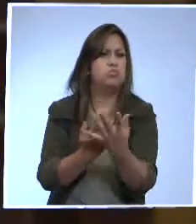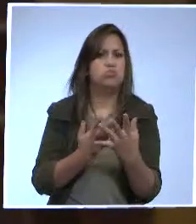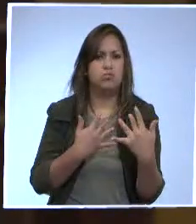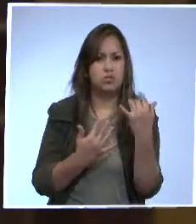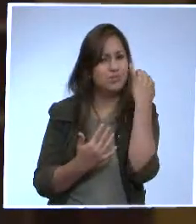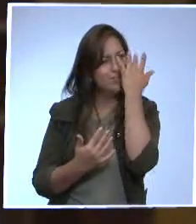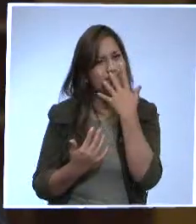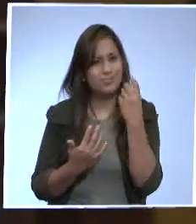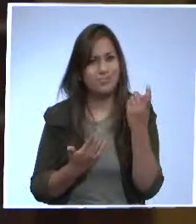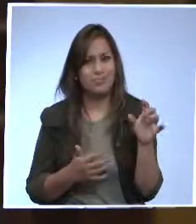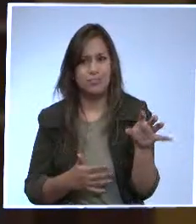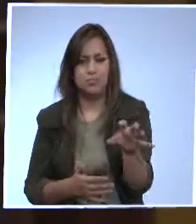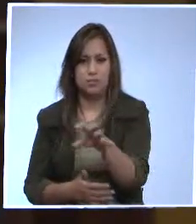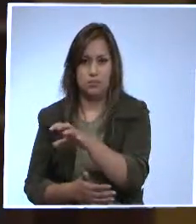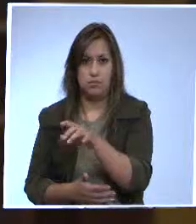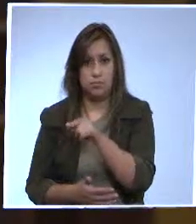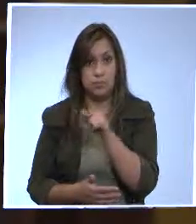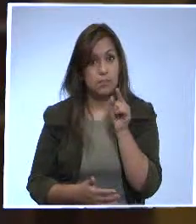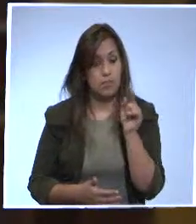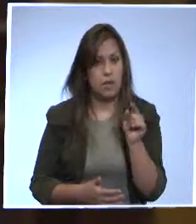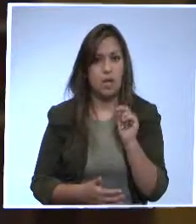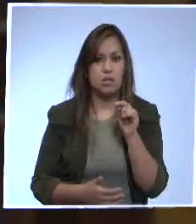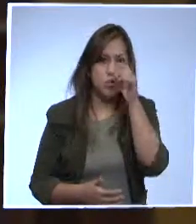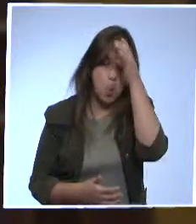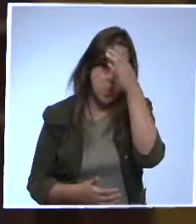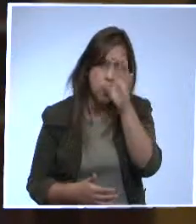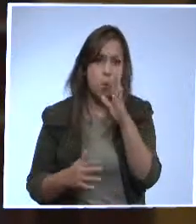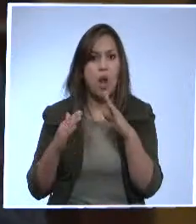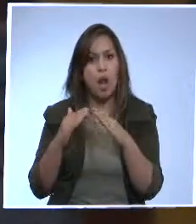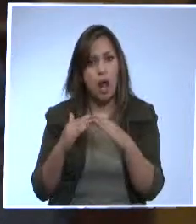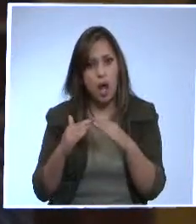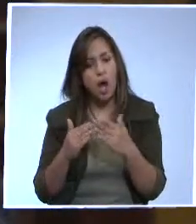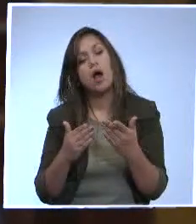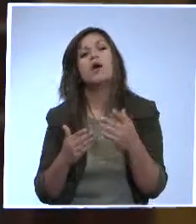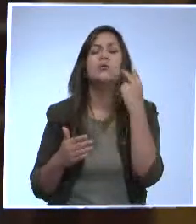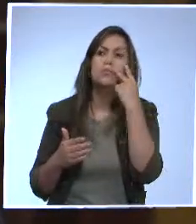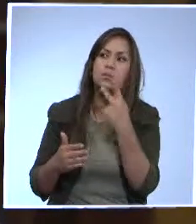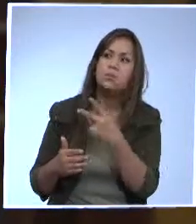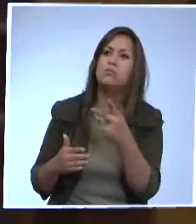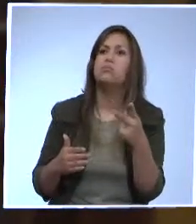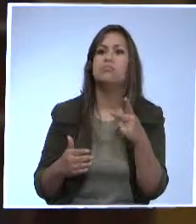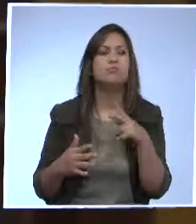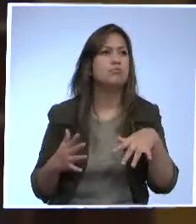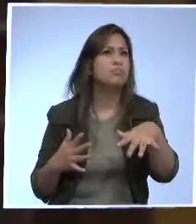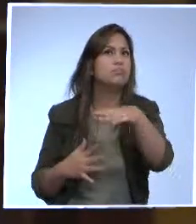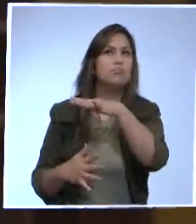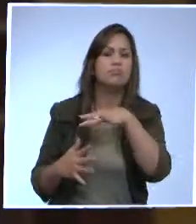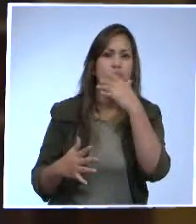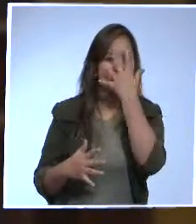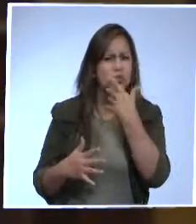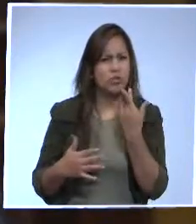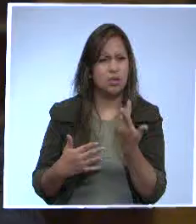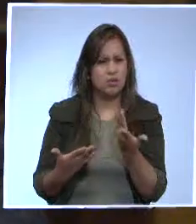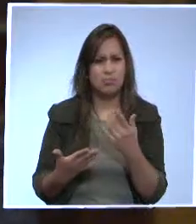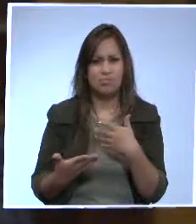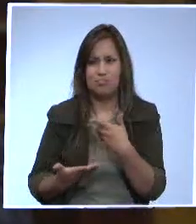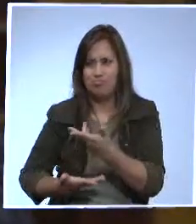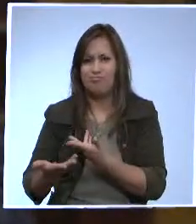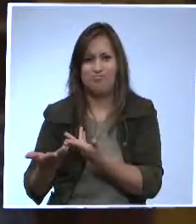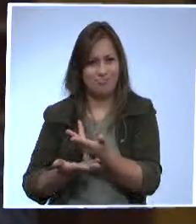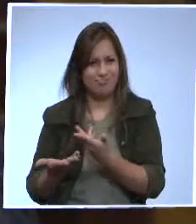fase que será de dotar de pintura a las casas a los locales de la zona para que se vea un entorno amigable lo que buscamos es que el turista cuando